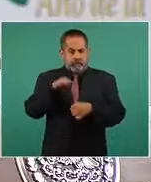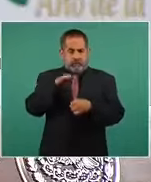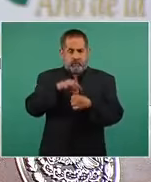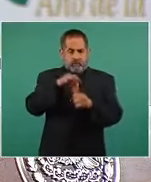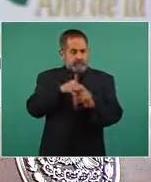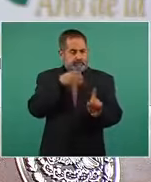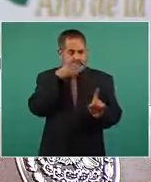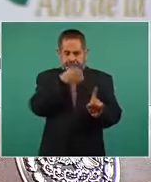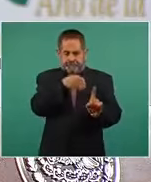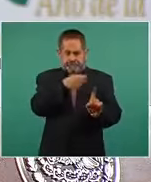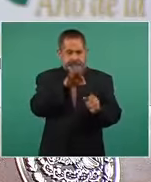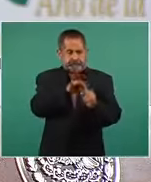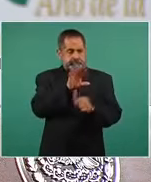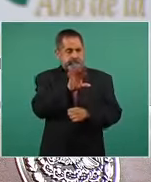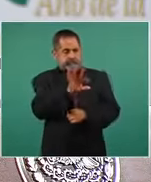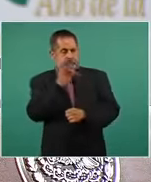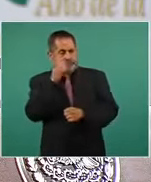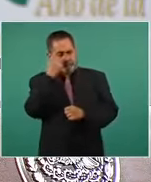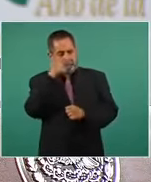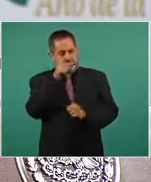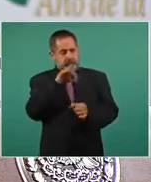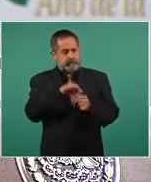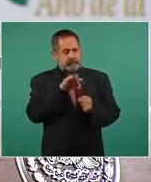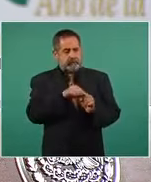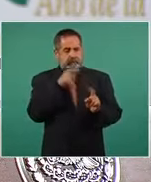directos de la gente.